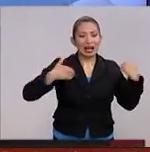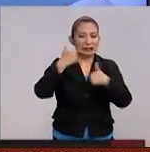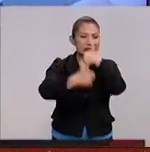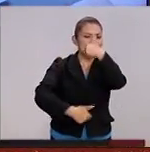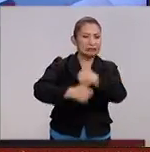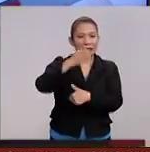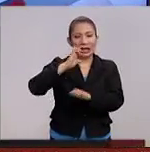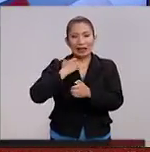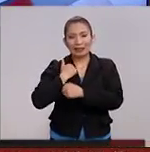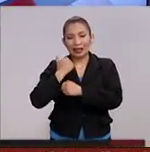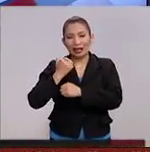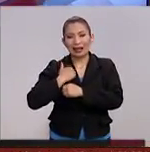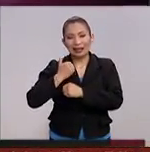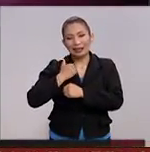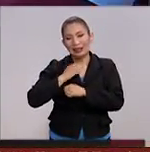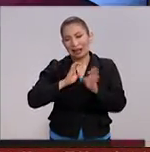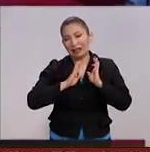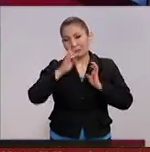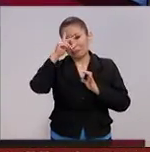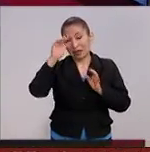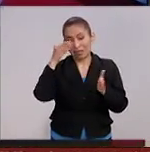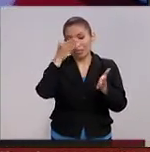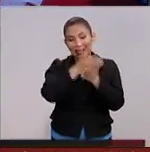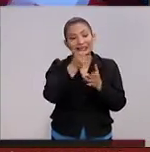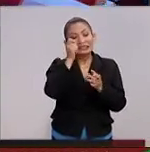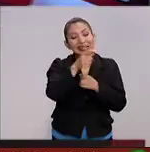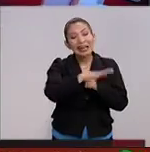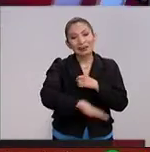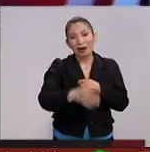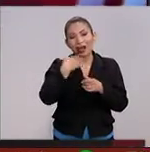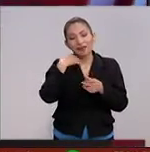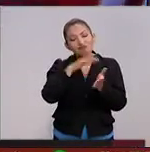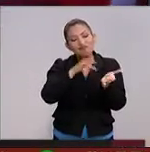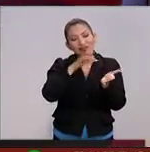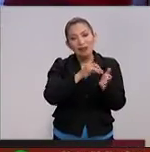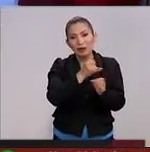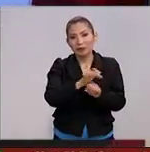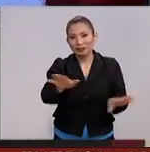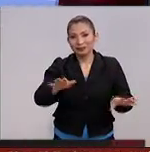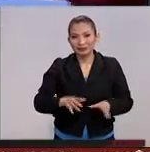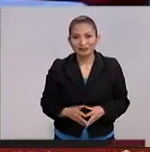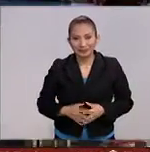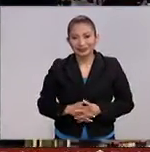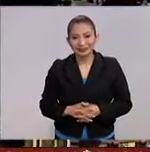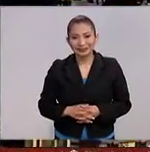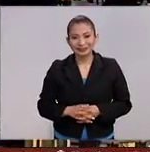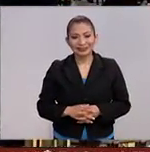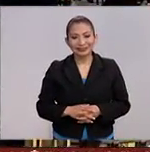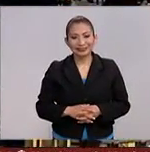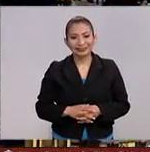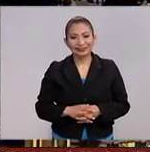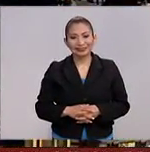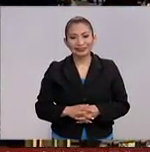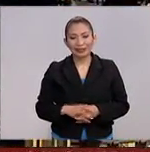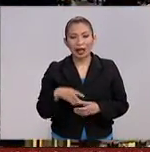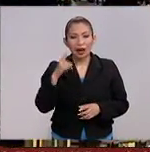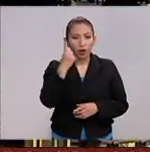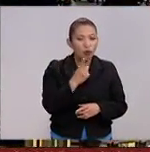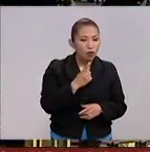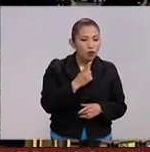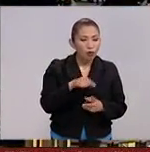carrera del ejército y por supuesto méxico al día estuvo ahí para traerles toda la información en sus marcas